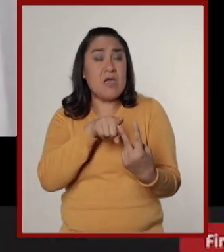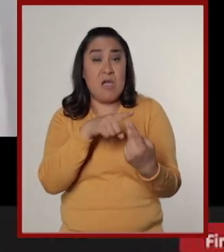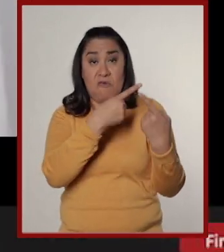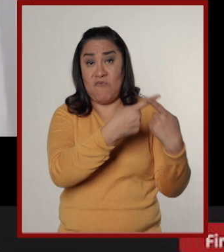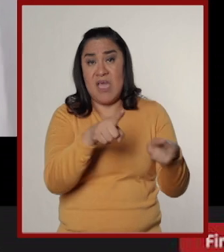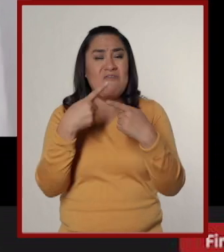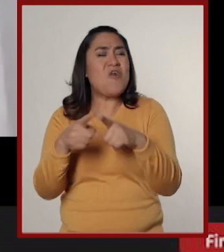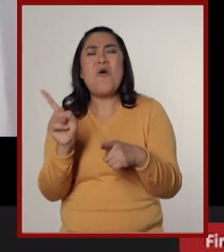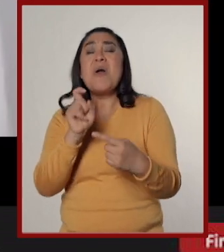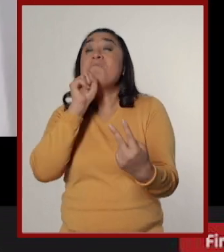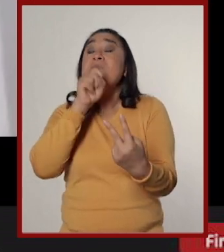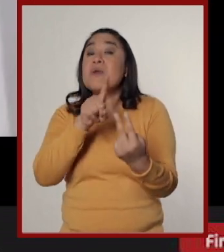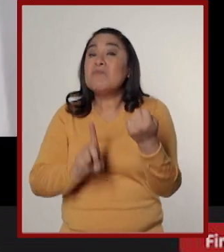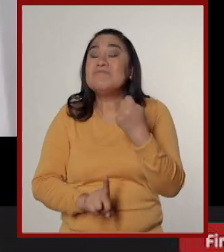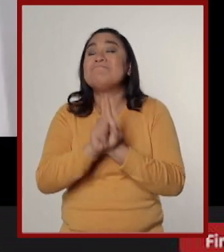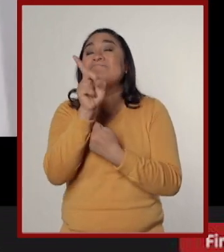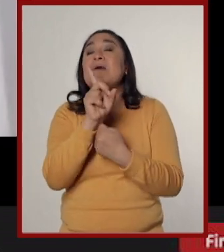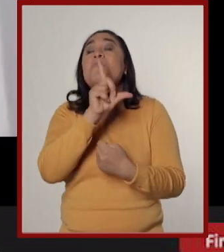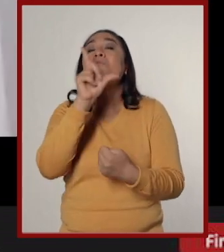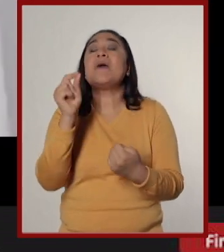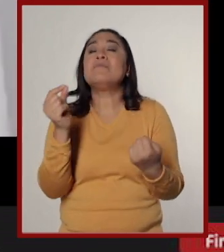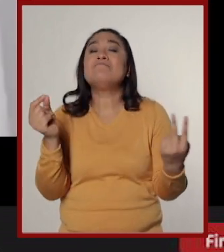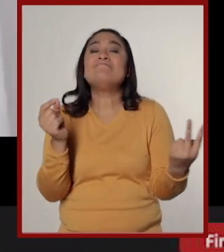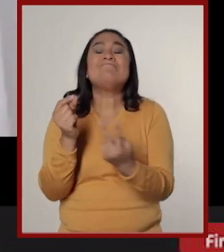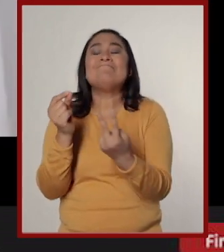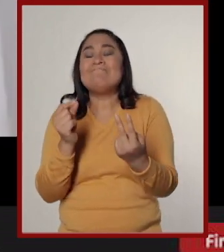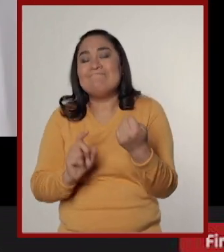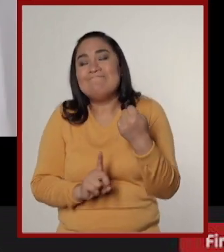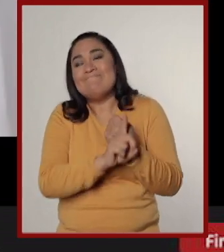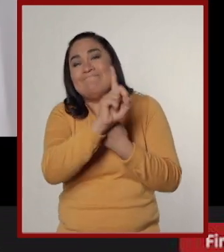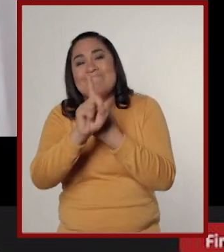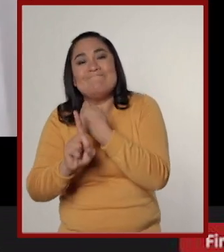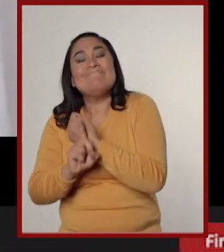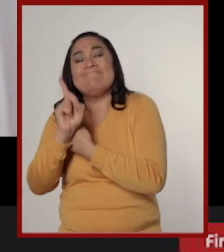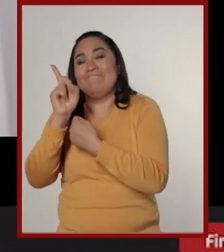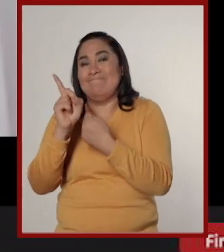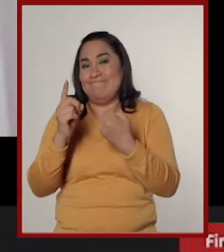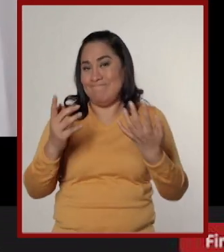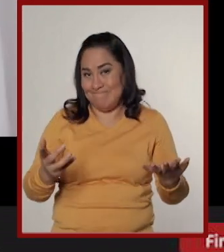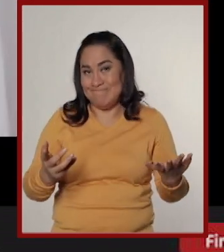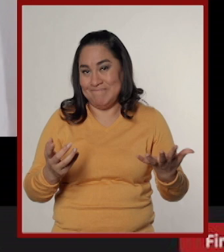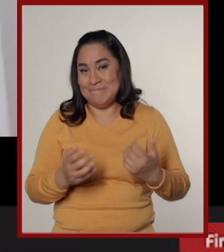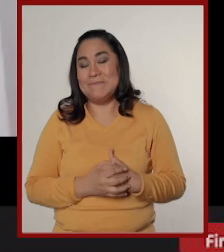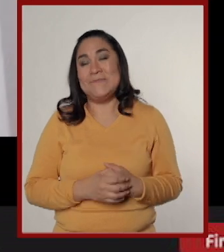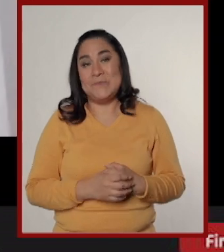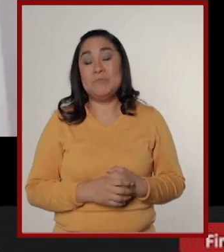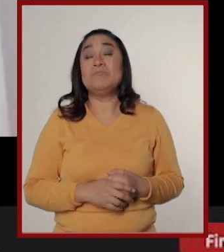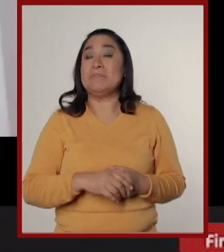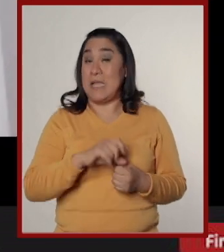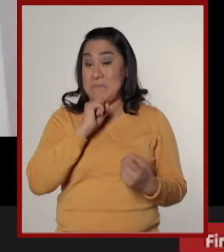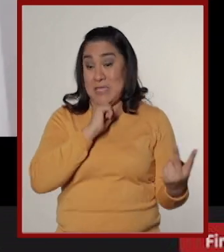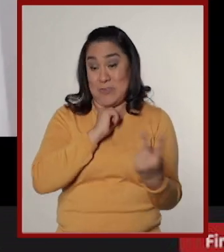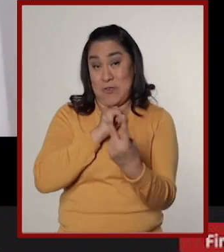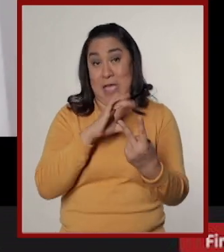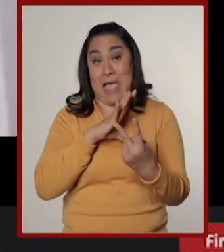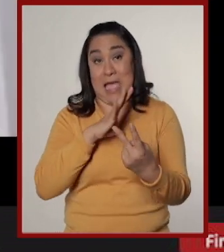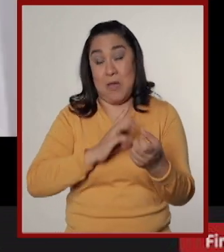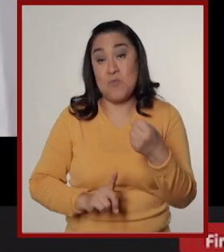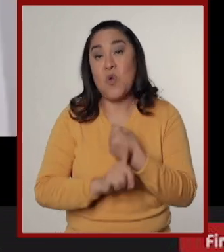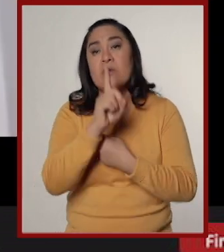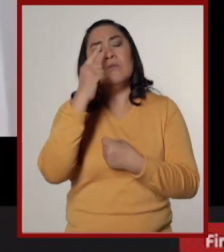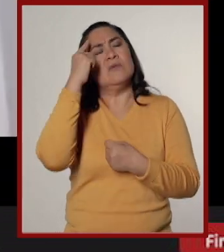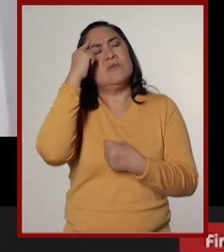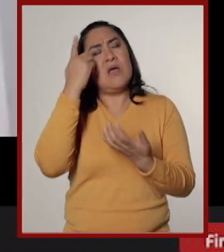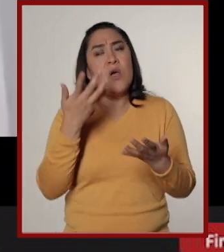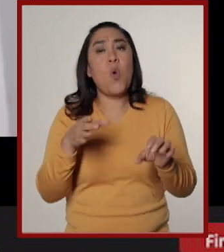parecidas y la solución también puede ser muy parecida, ¿sí? Entonces, esas personas, el primer acuerdo que hacen, aunque no se